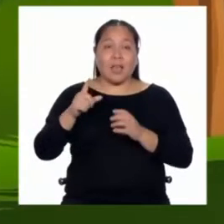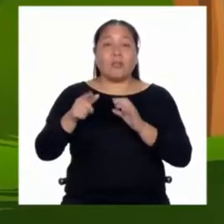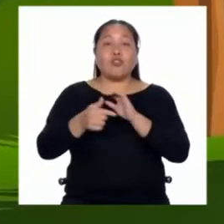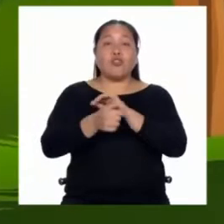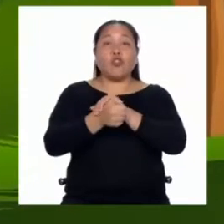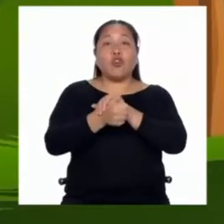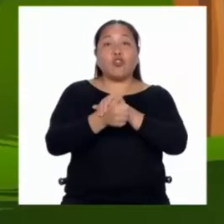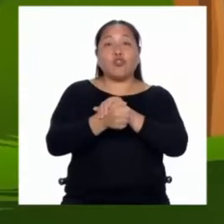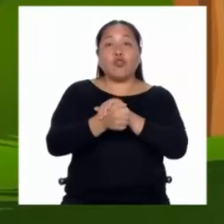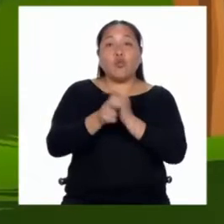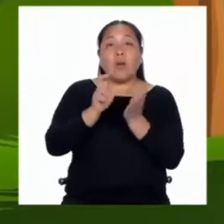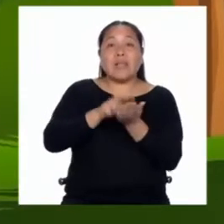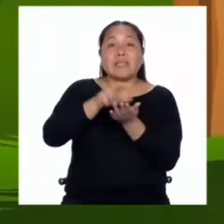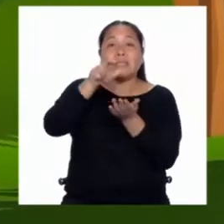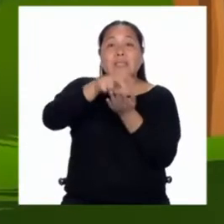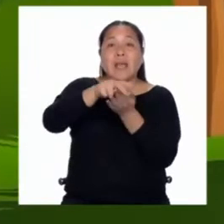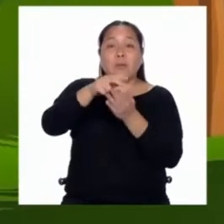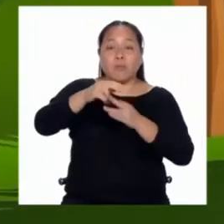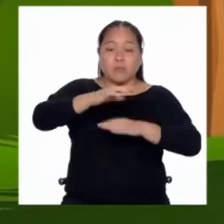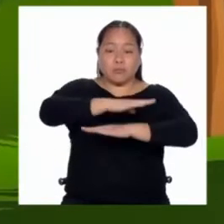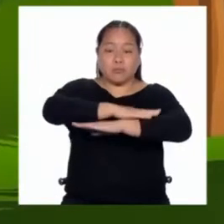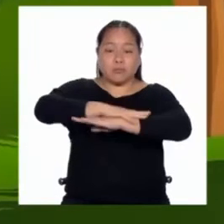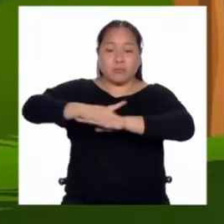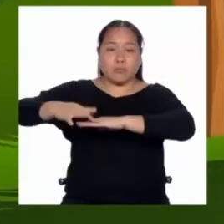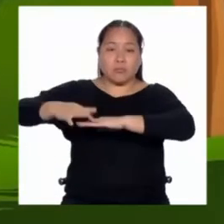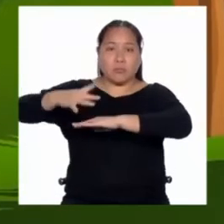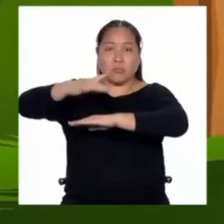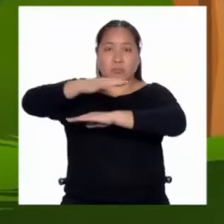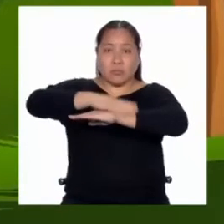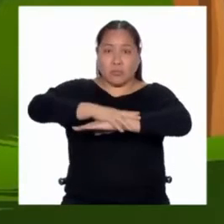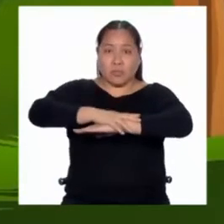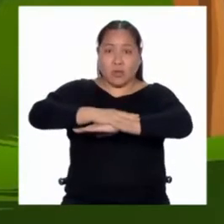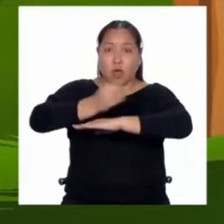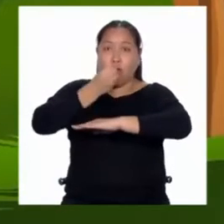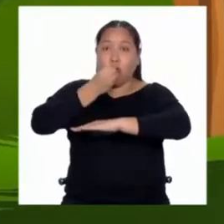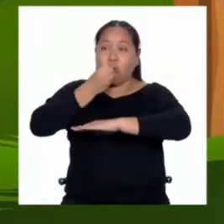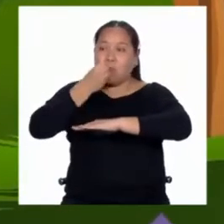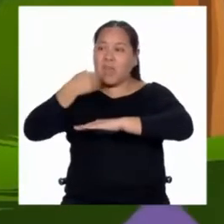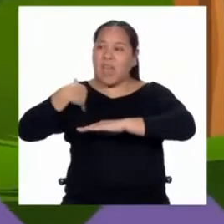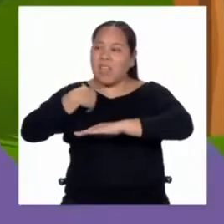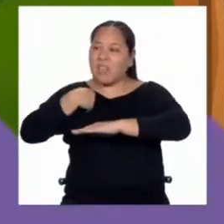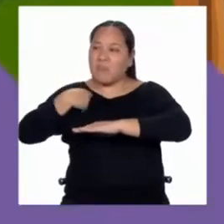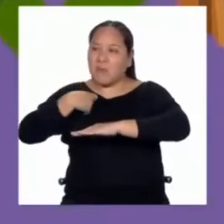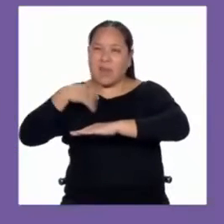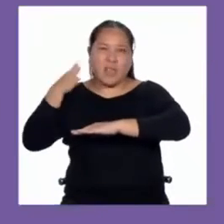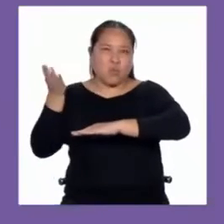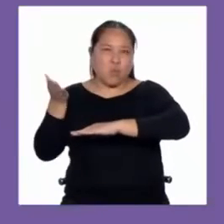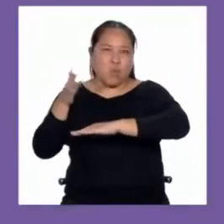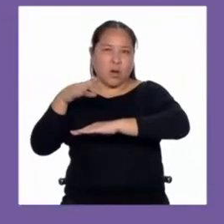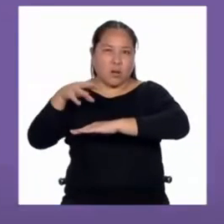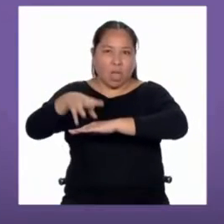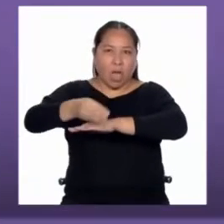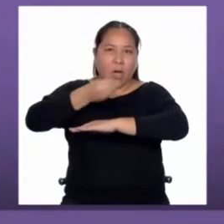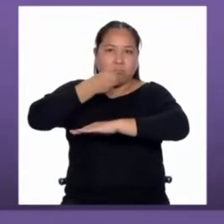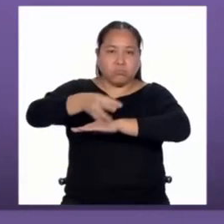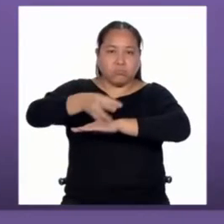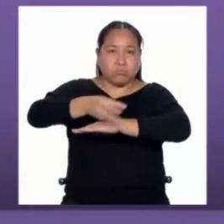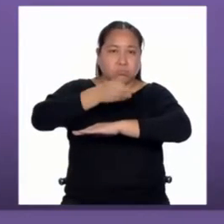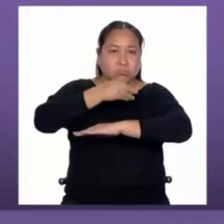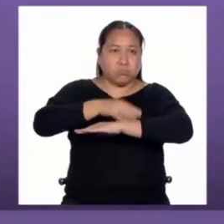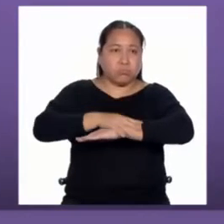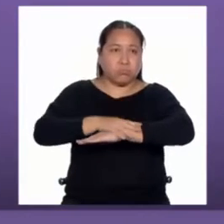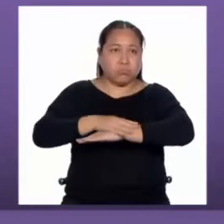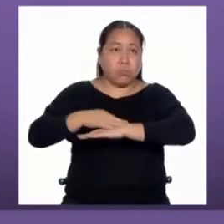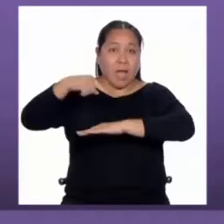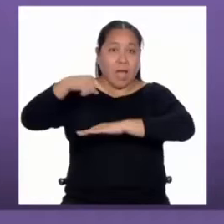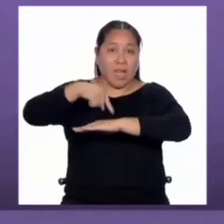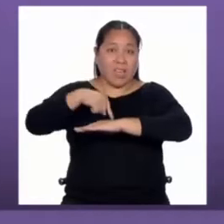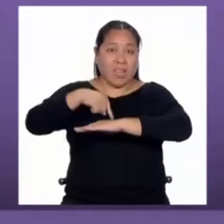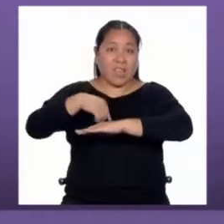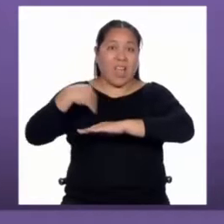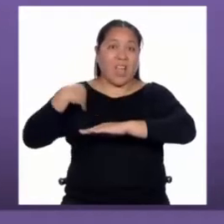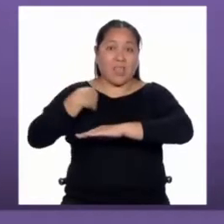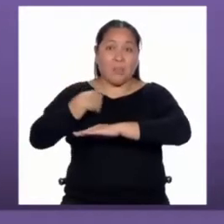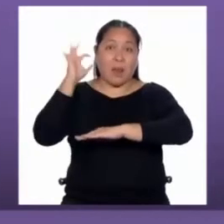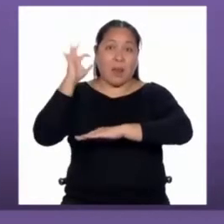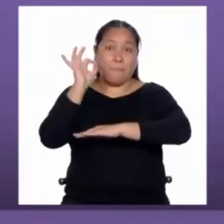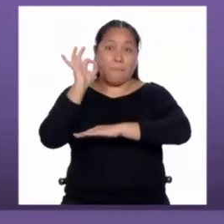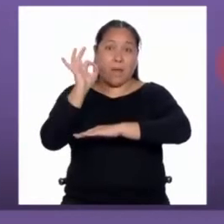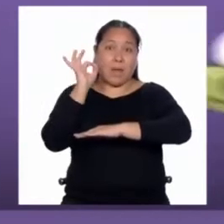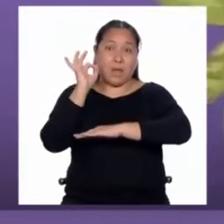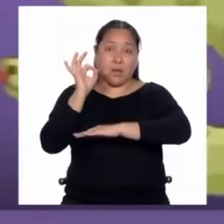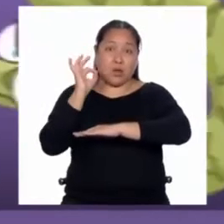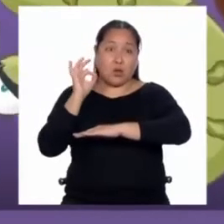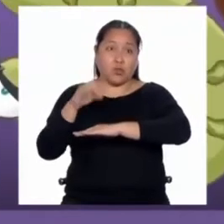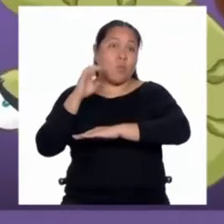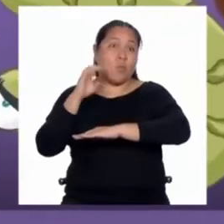en el piso y se alimentan de los frutos y de los animales muertos. Allí también se encuentran animales un poco